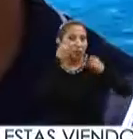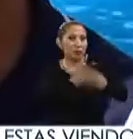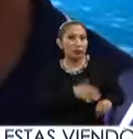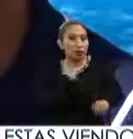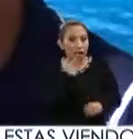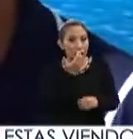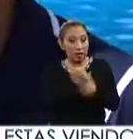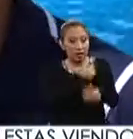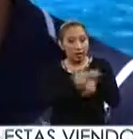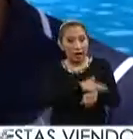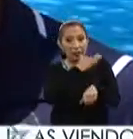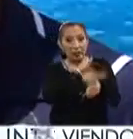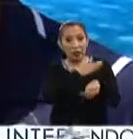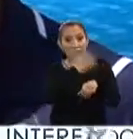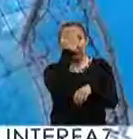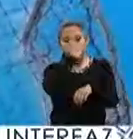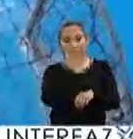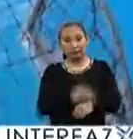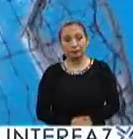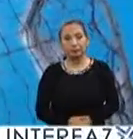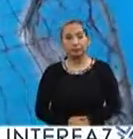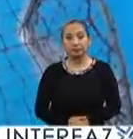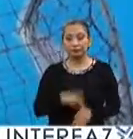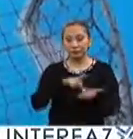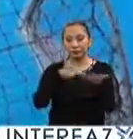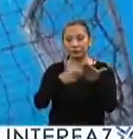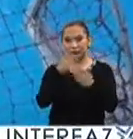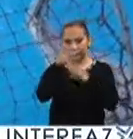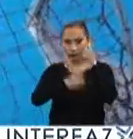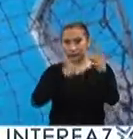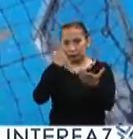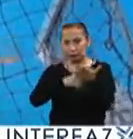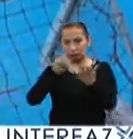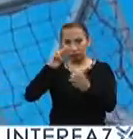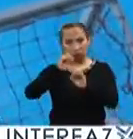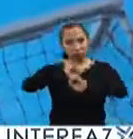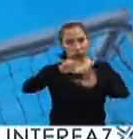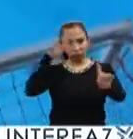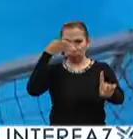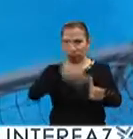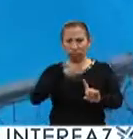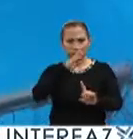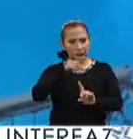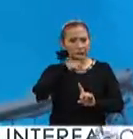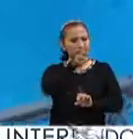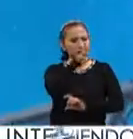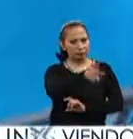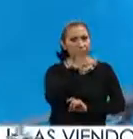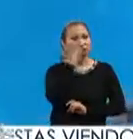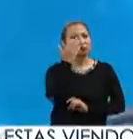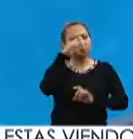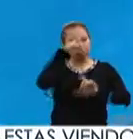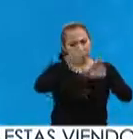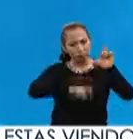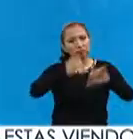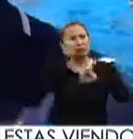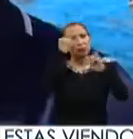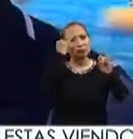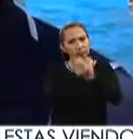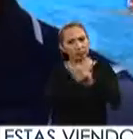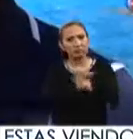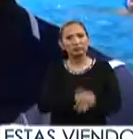perder una calificación o un examen. El proyecto deportivo de la UNAM es muy claro, buscar los mejores resultados a nivel nacional e